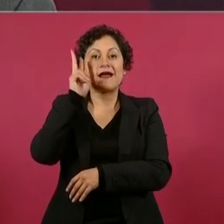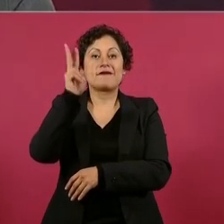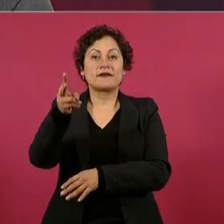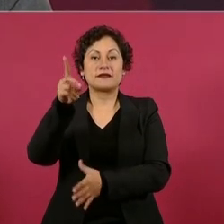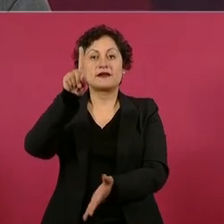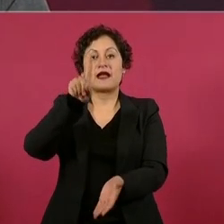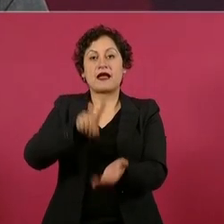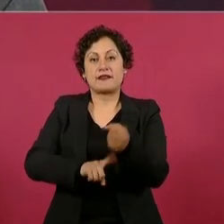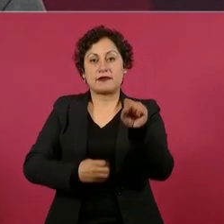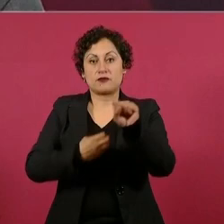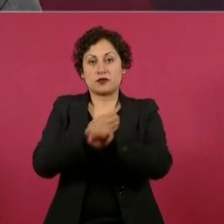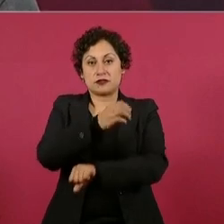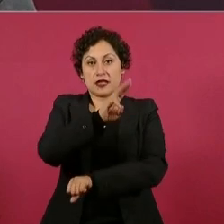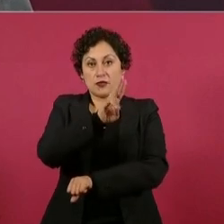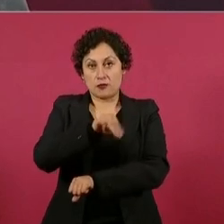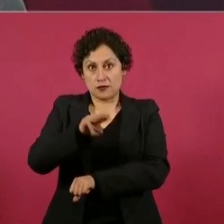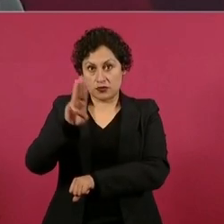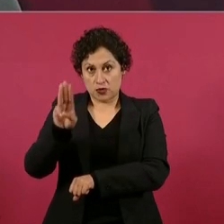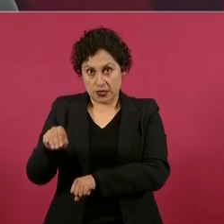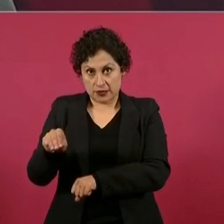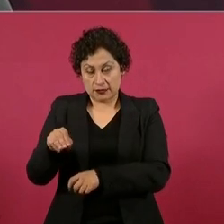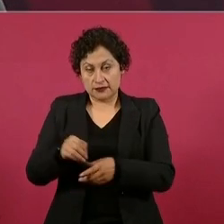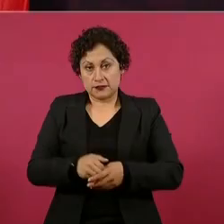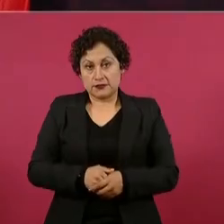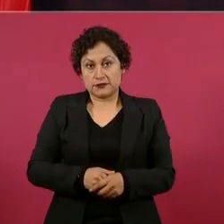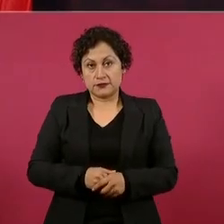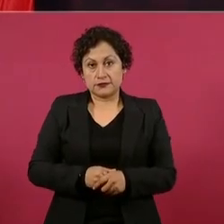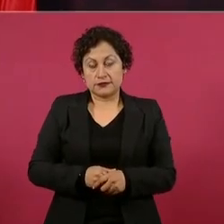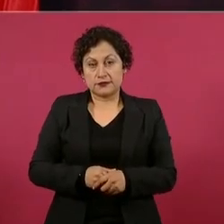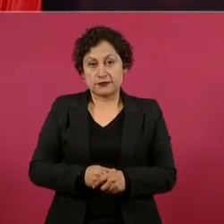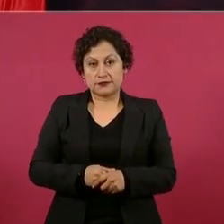Michoacán, y ya